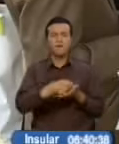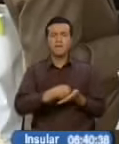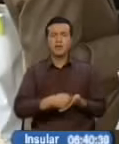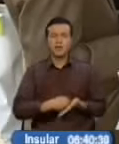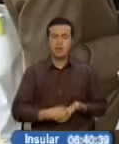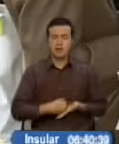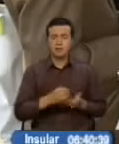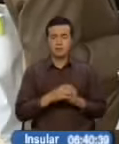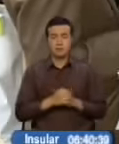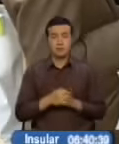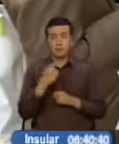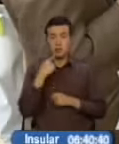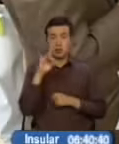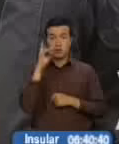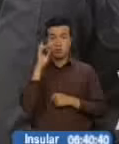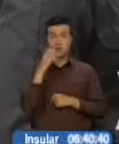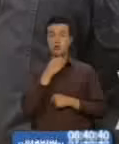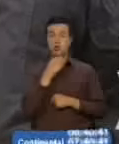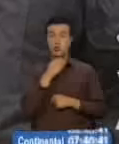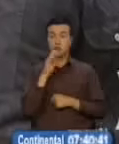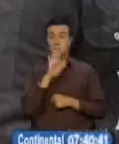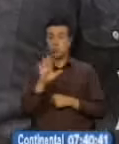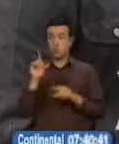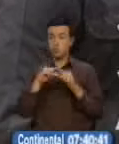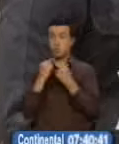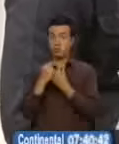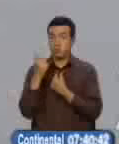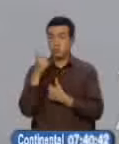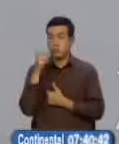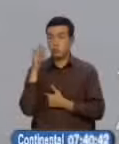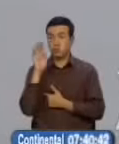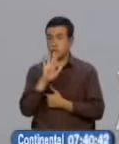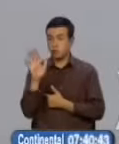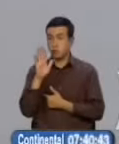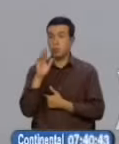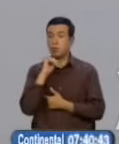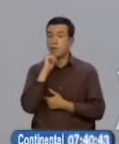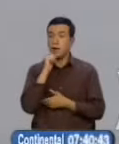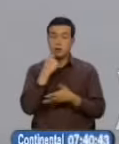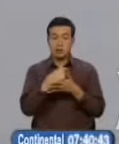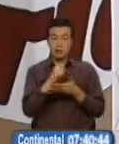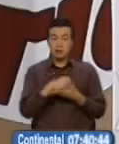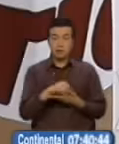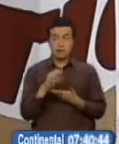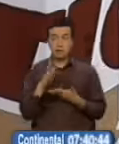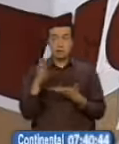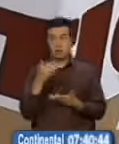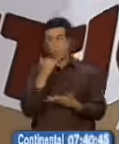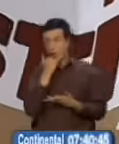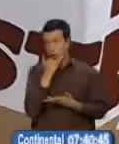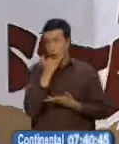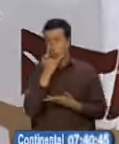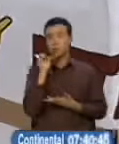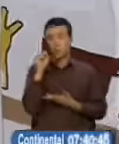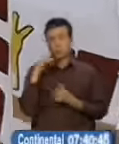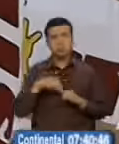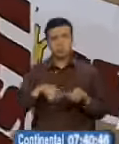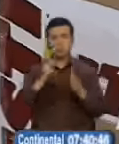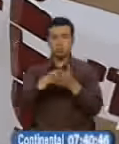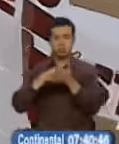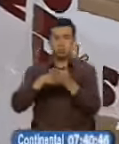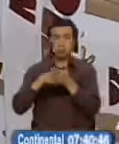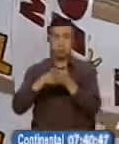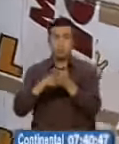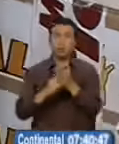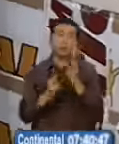puntualiza, si después del 18 de agosto las agrupaciones políticas no cumplen con este requisito, pueden seguir presentando firmas, pero ya